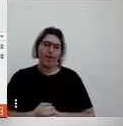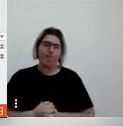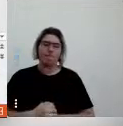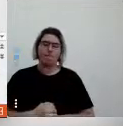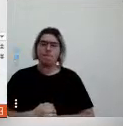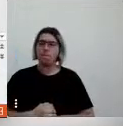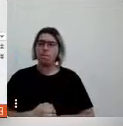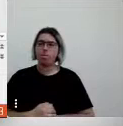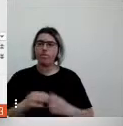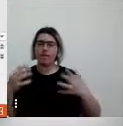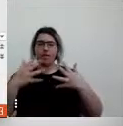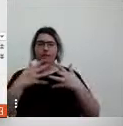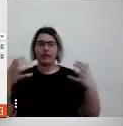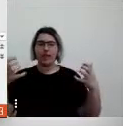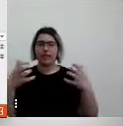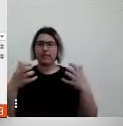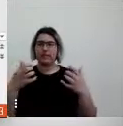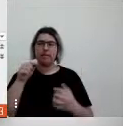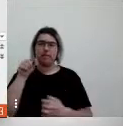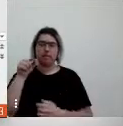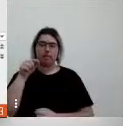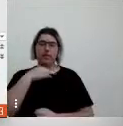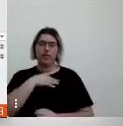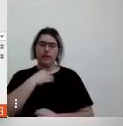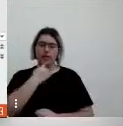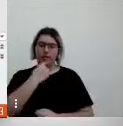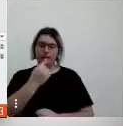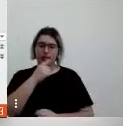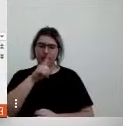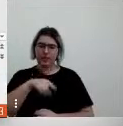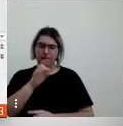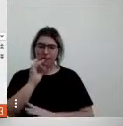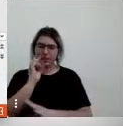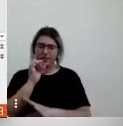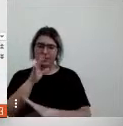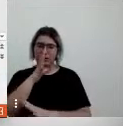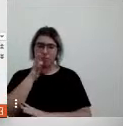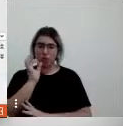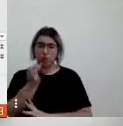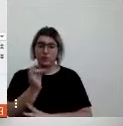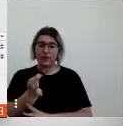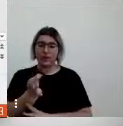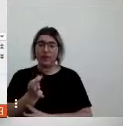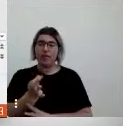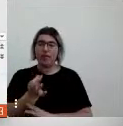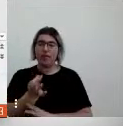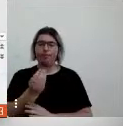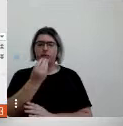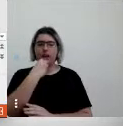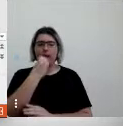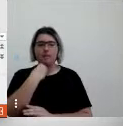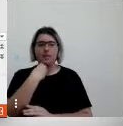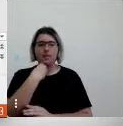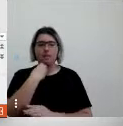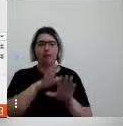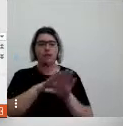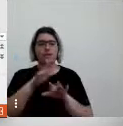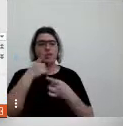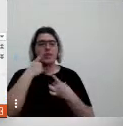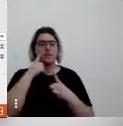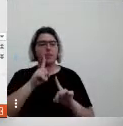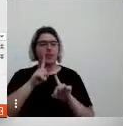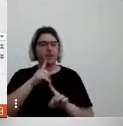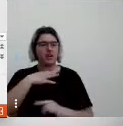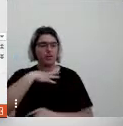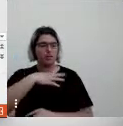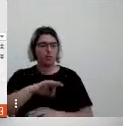Esta frase de Hipócrates también la quería nombrar en esta charla porque es verdad que con los alimentos podemos prevenir, podemos